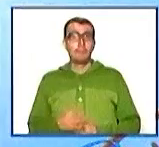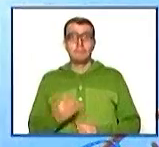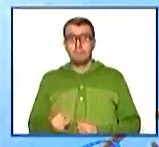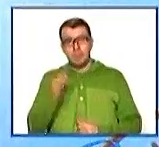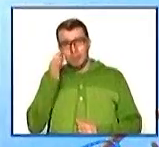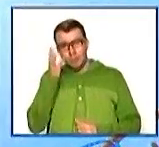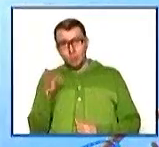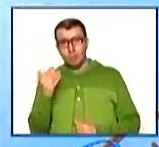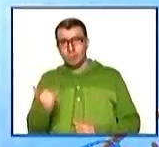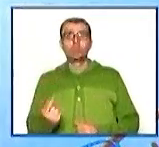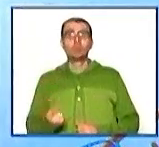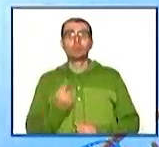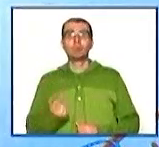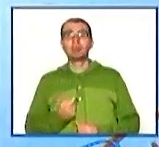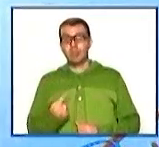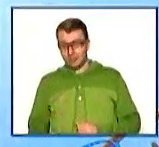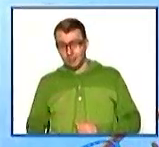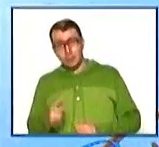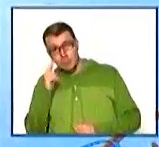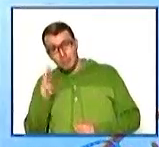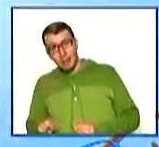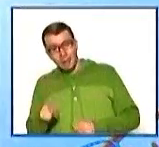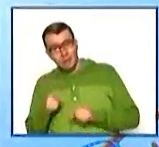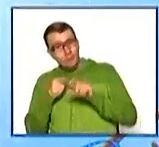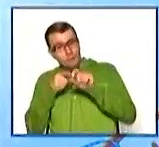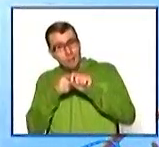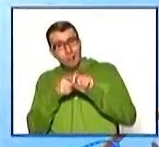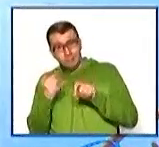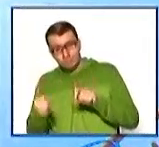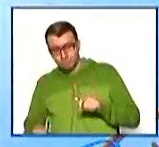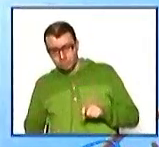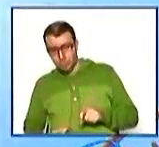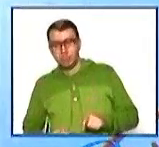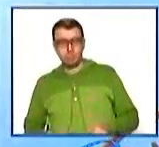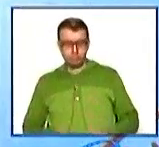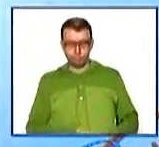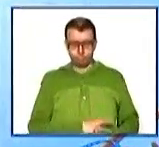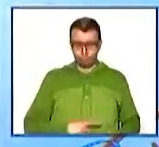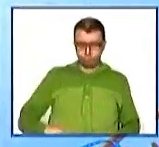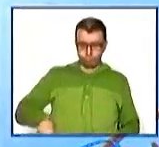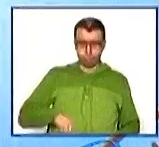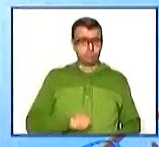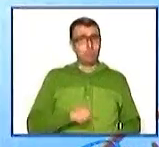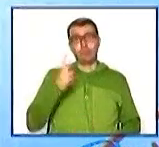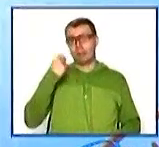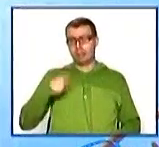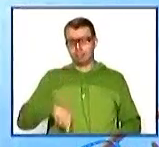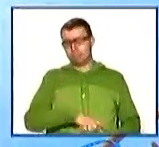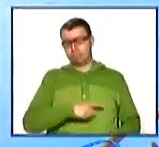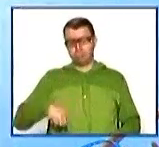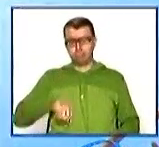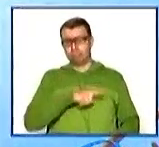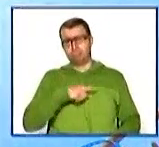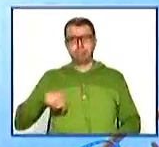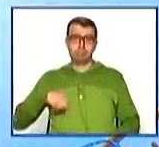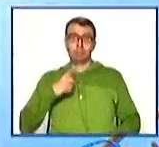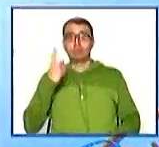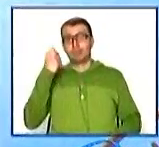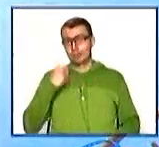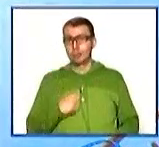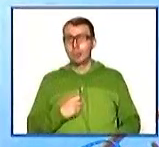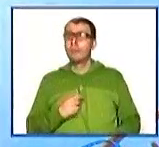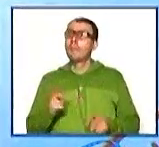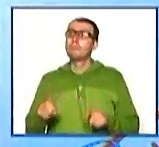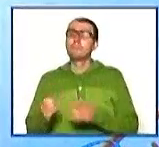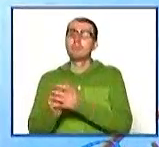flechita. Miren el resto de intestinos lleno de flora y demás. Entonces, no es que altere la flora. Y la salvia